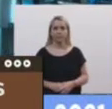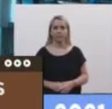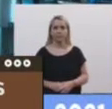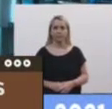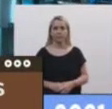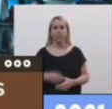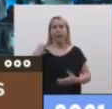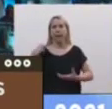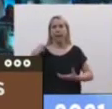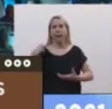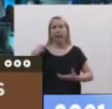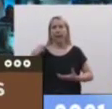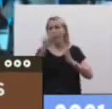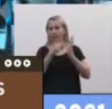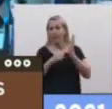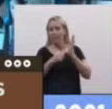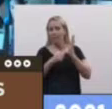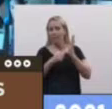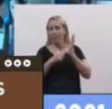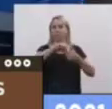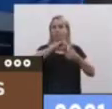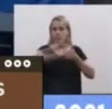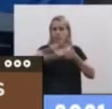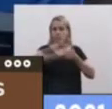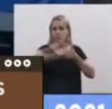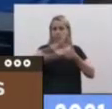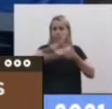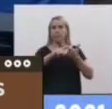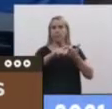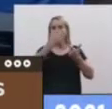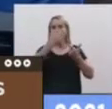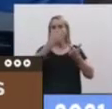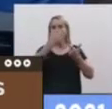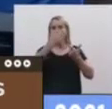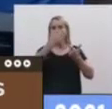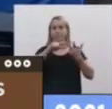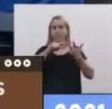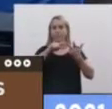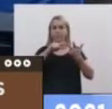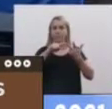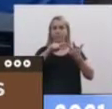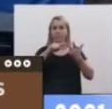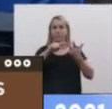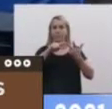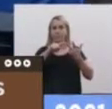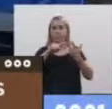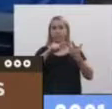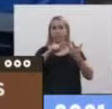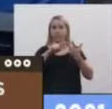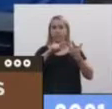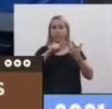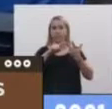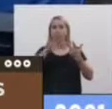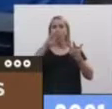los gastos en relación a 2019 y en relación a 2020 sin pandemia. ¿Qué quiere decir esto? Que para